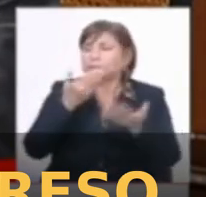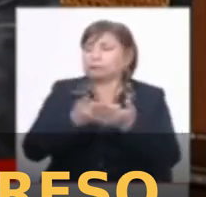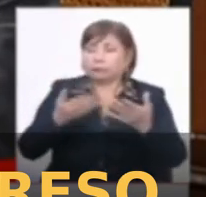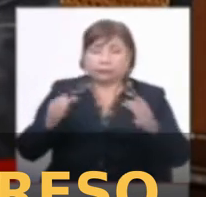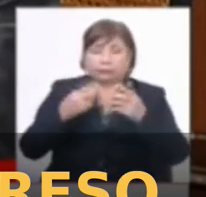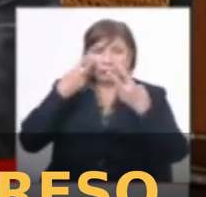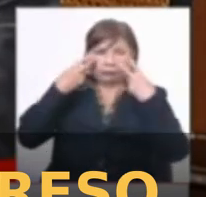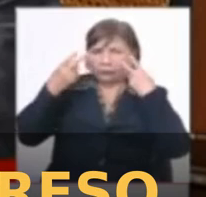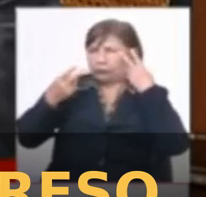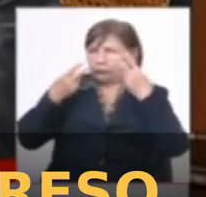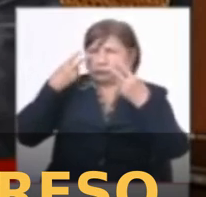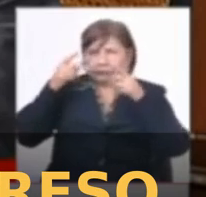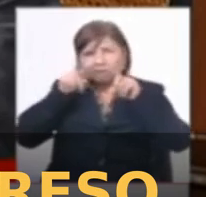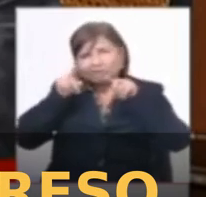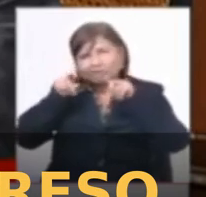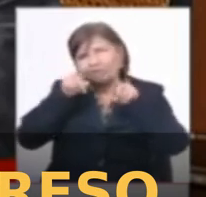esas visitas,